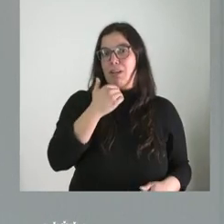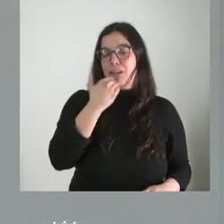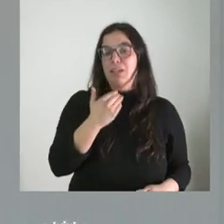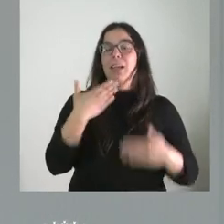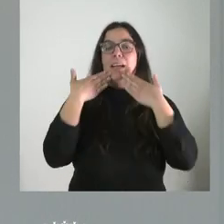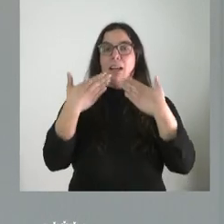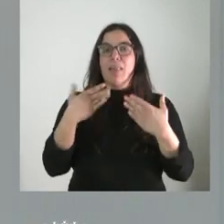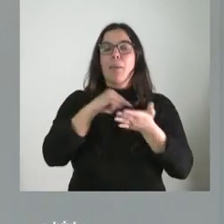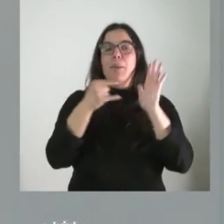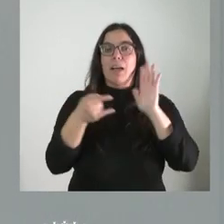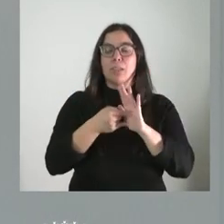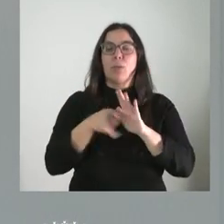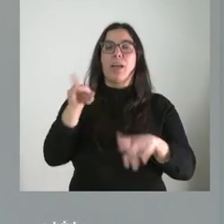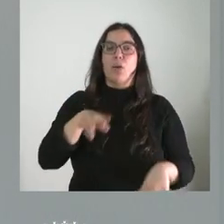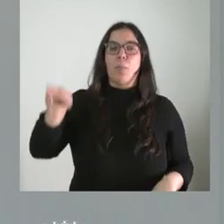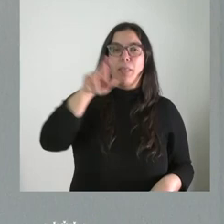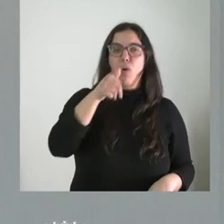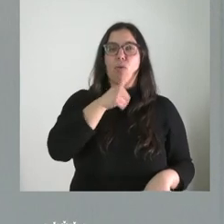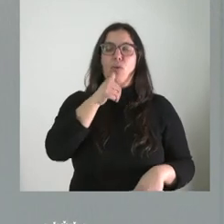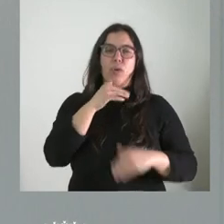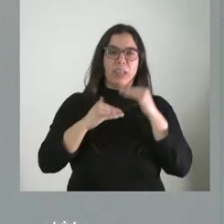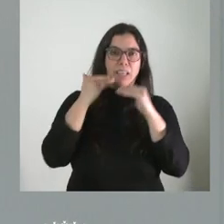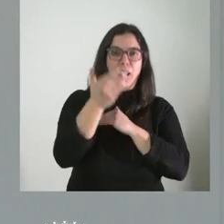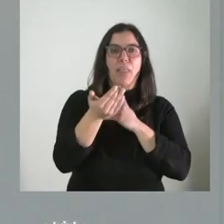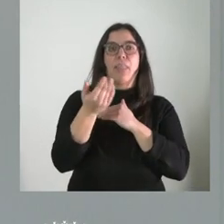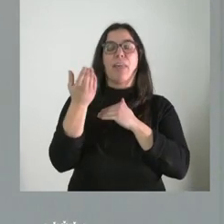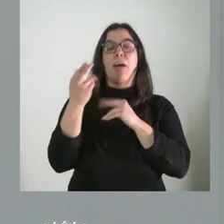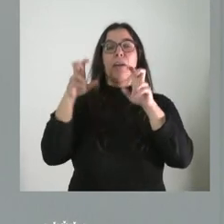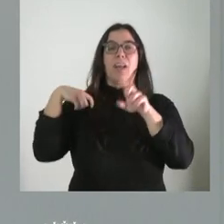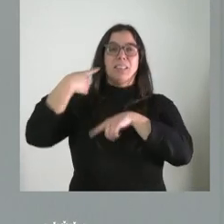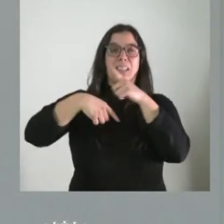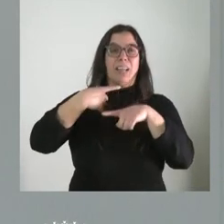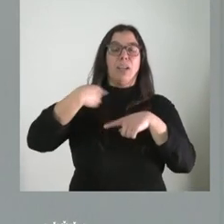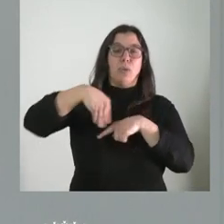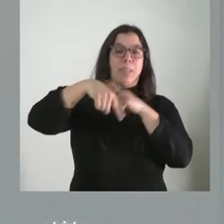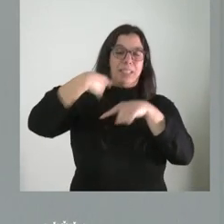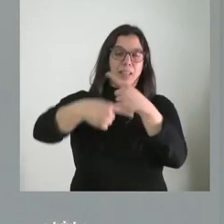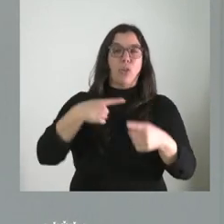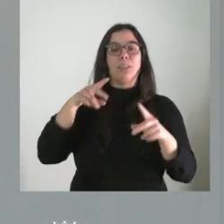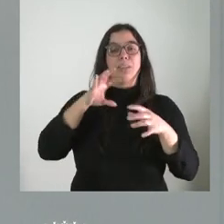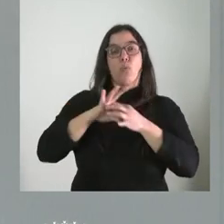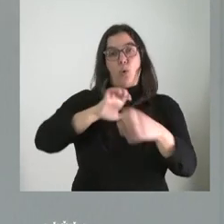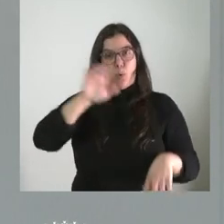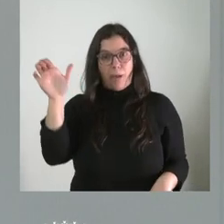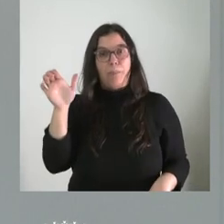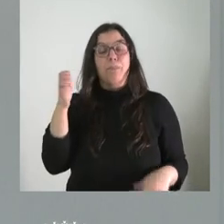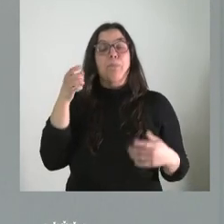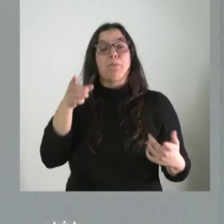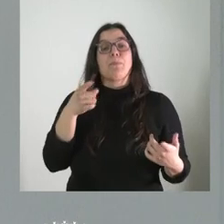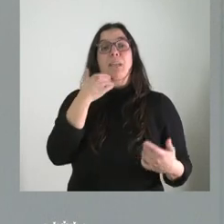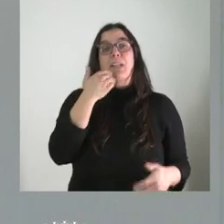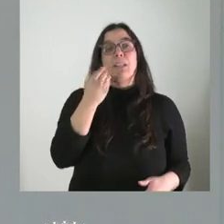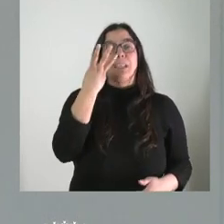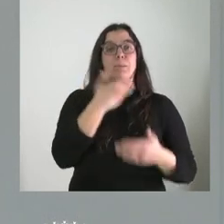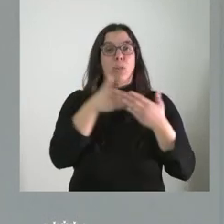recuperación resiliencia del nextination de la Unión Europea es una cifra importante son tres millones de euros